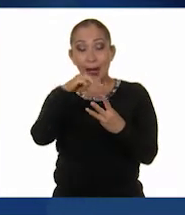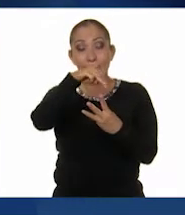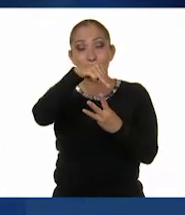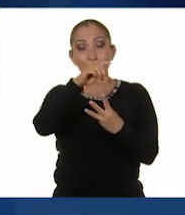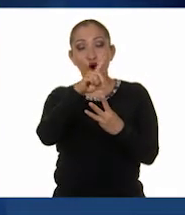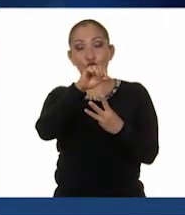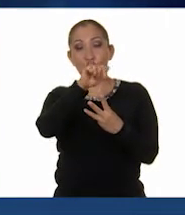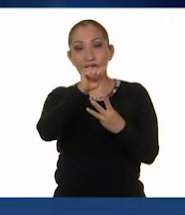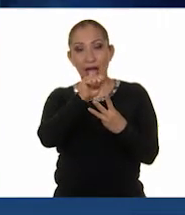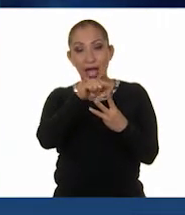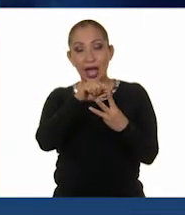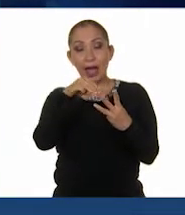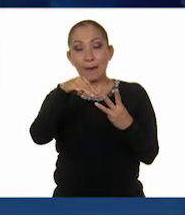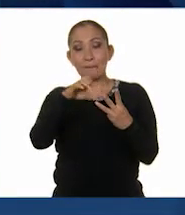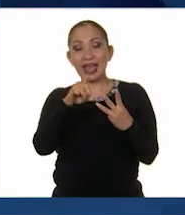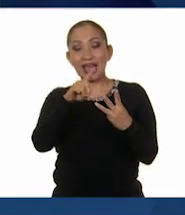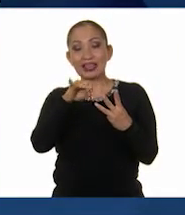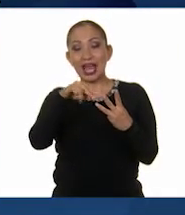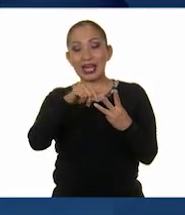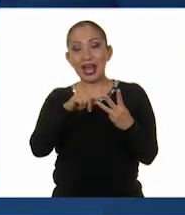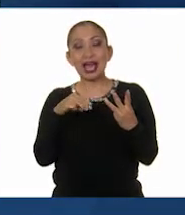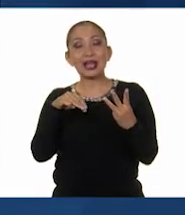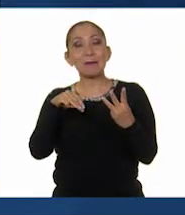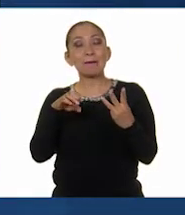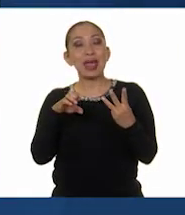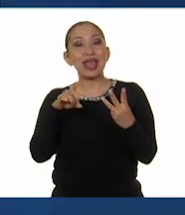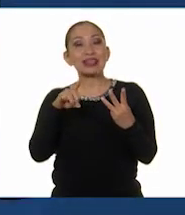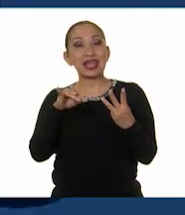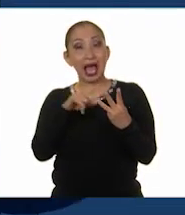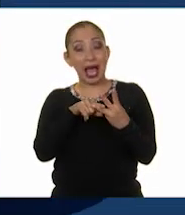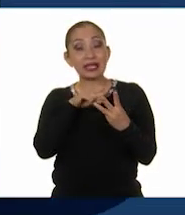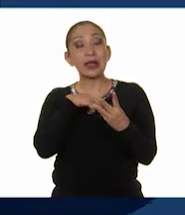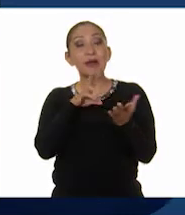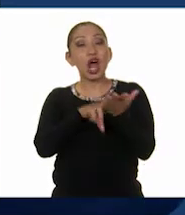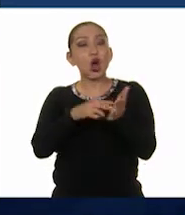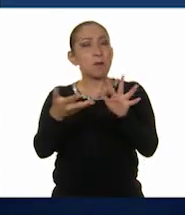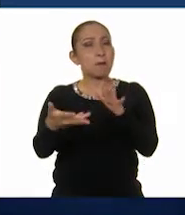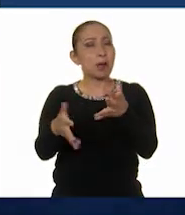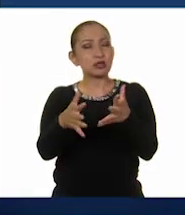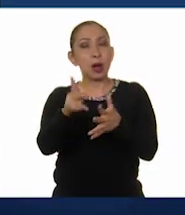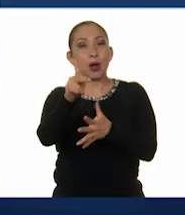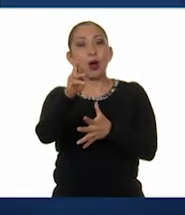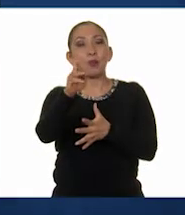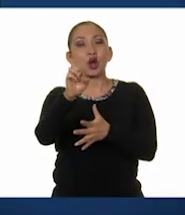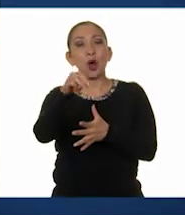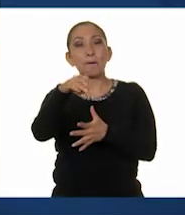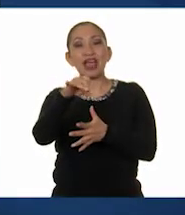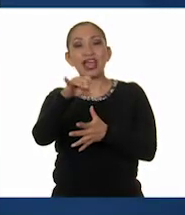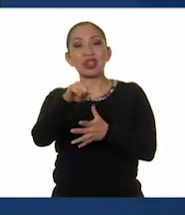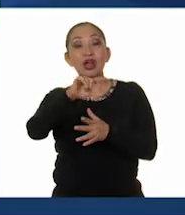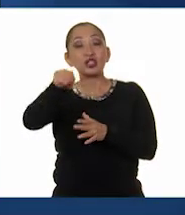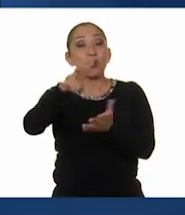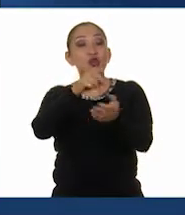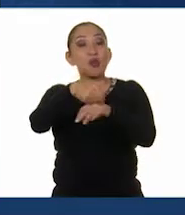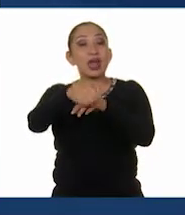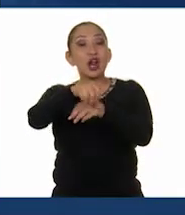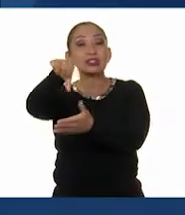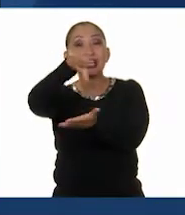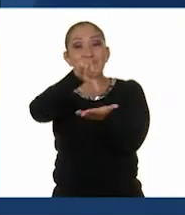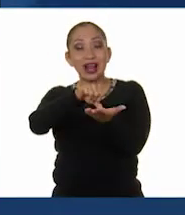media aritmética y mediana, son valores promedio porque nos indican un valor central que